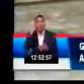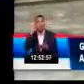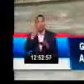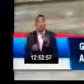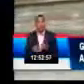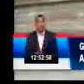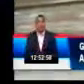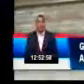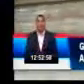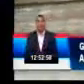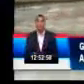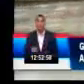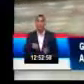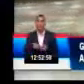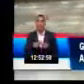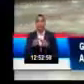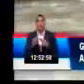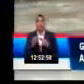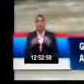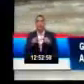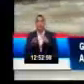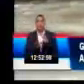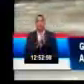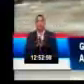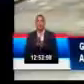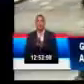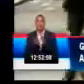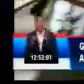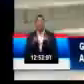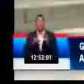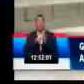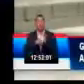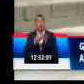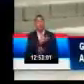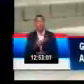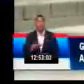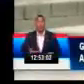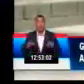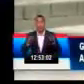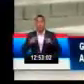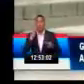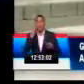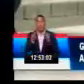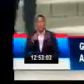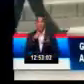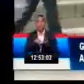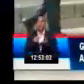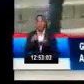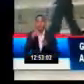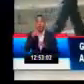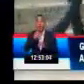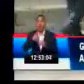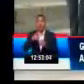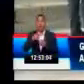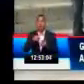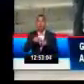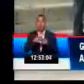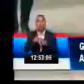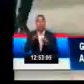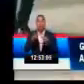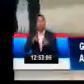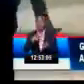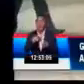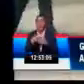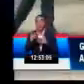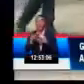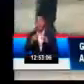para tratar de reactivar ese local comercial. Posteriormente, el jefe de Estado también visitó una lubricadora que también está